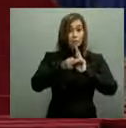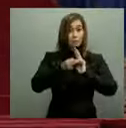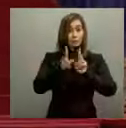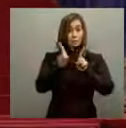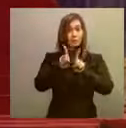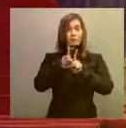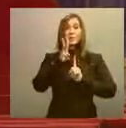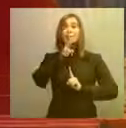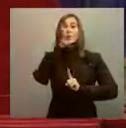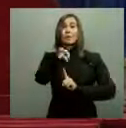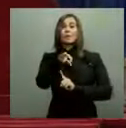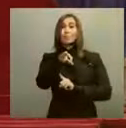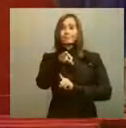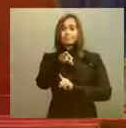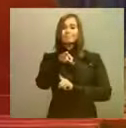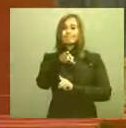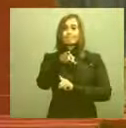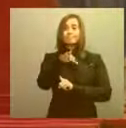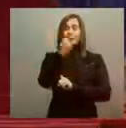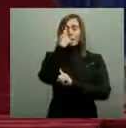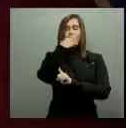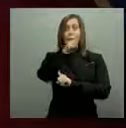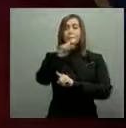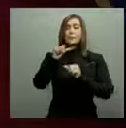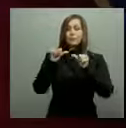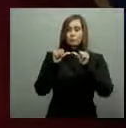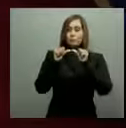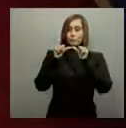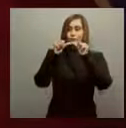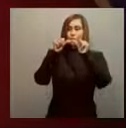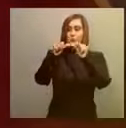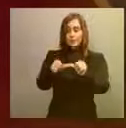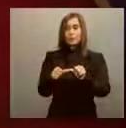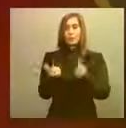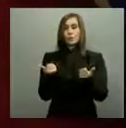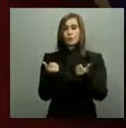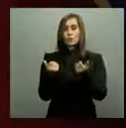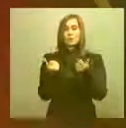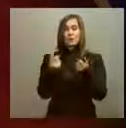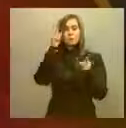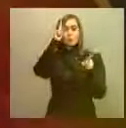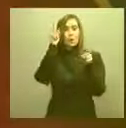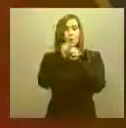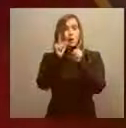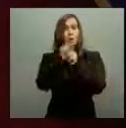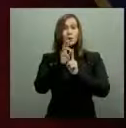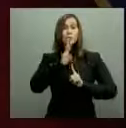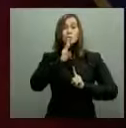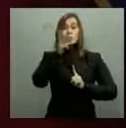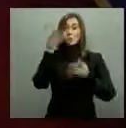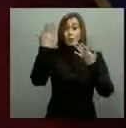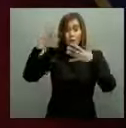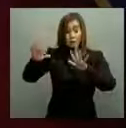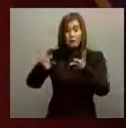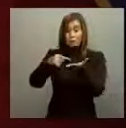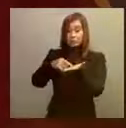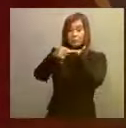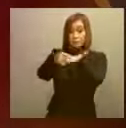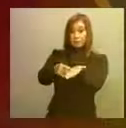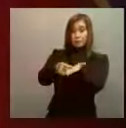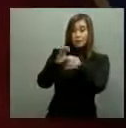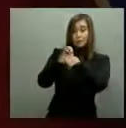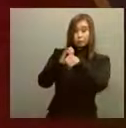agua, para poner en marcha a través de la concertación social un pacto por el agua que ya hemos presentado ante el